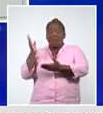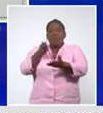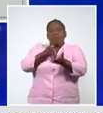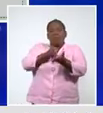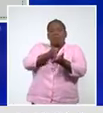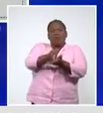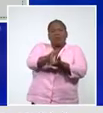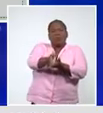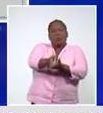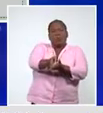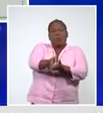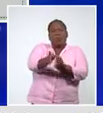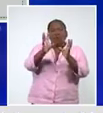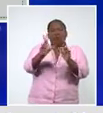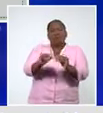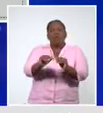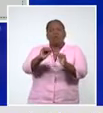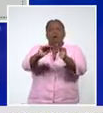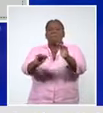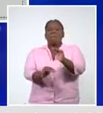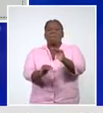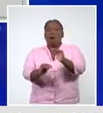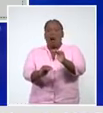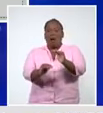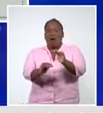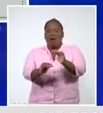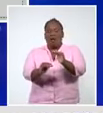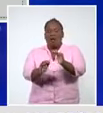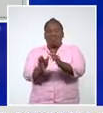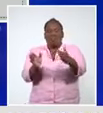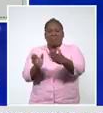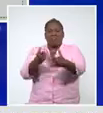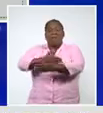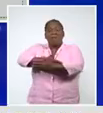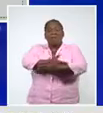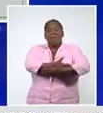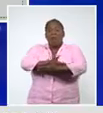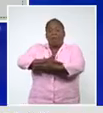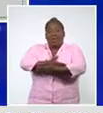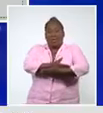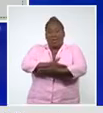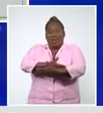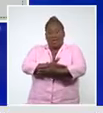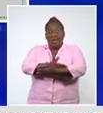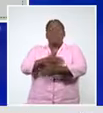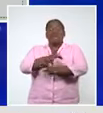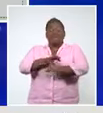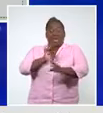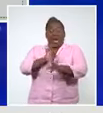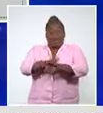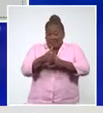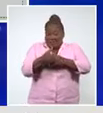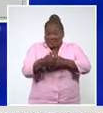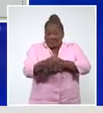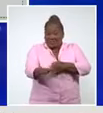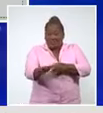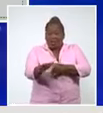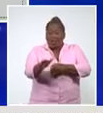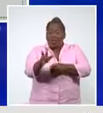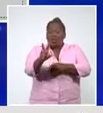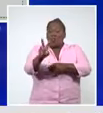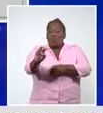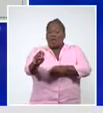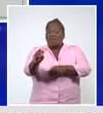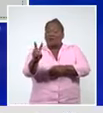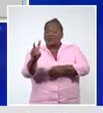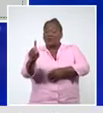cifra baja de casos pediátricos. Sin embargo, el 2000 ya al principio del 2021,